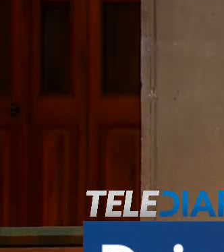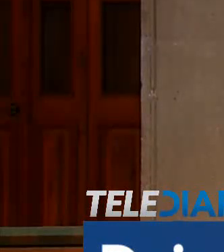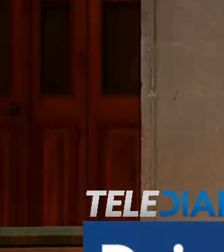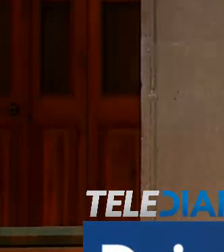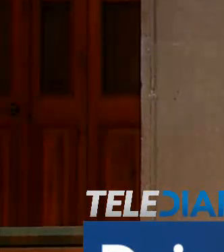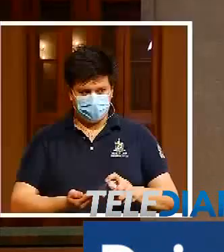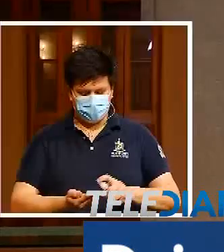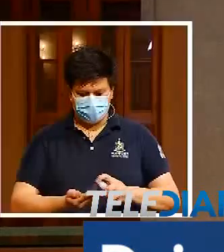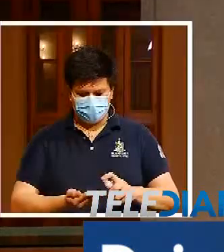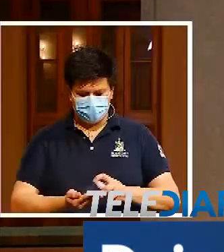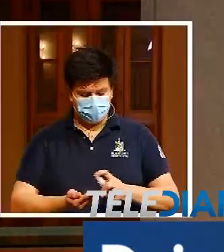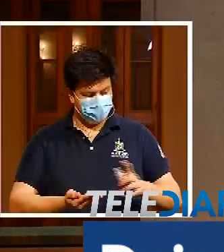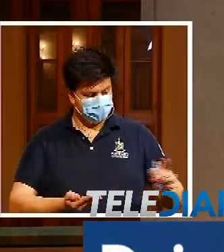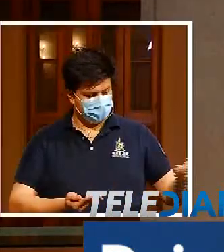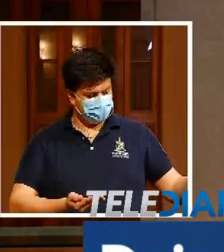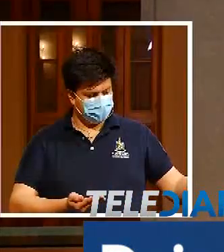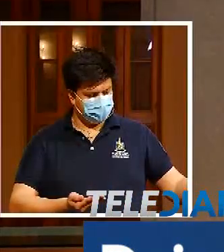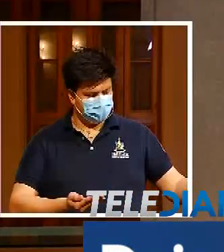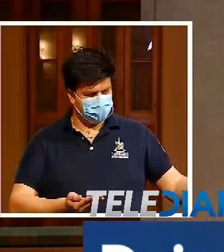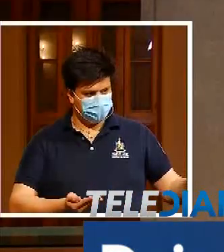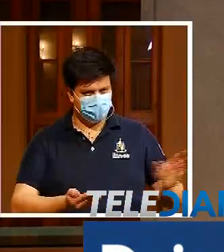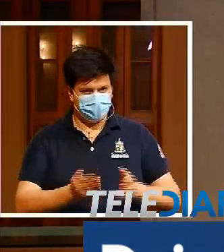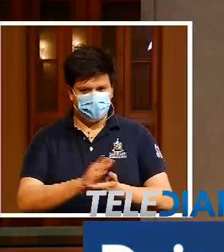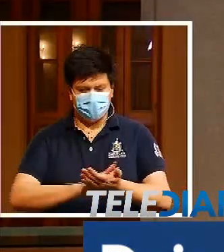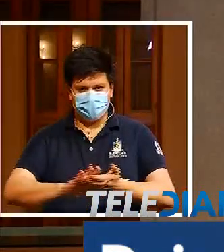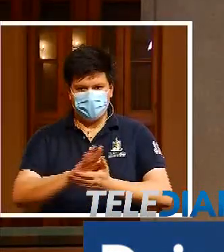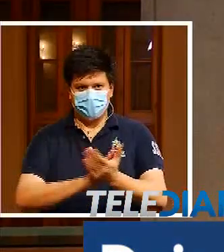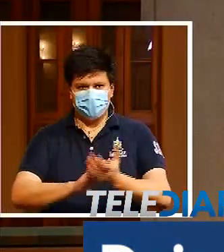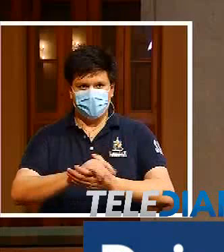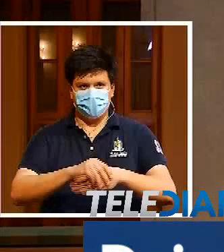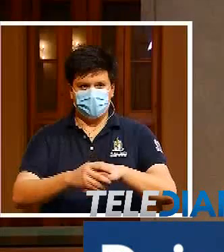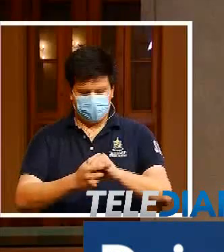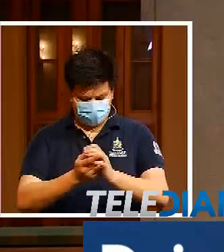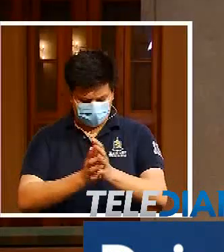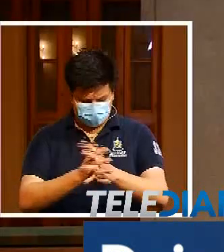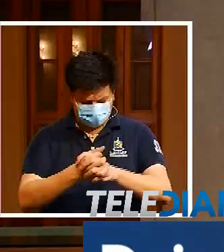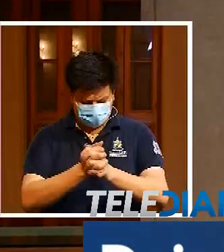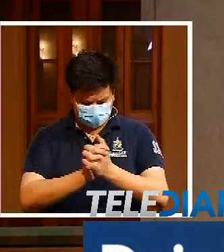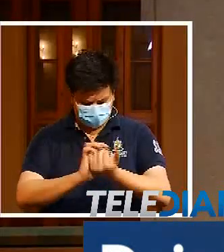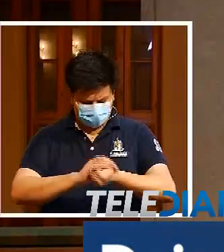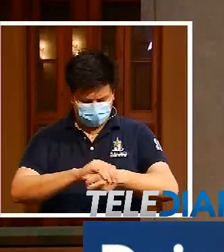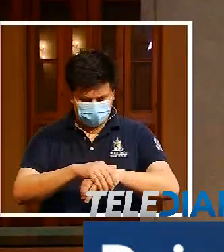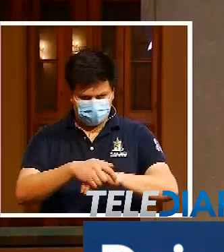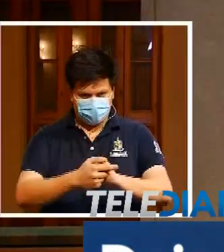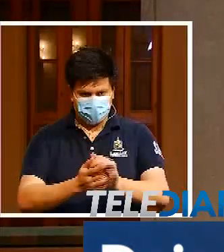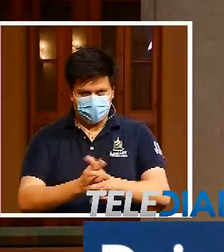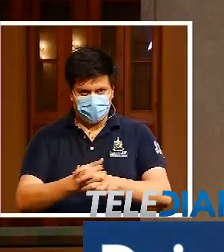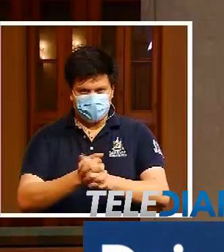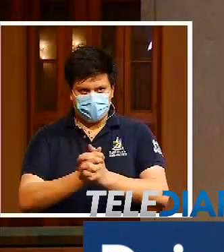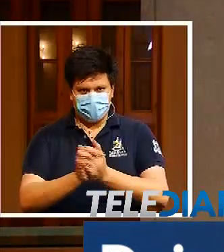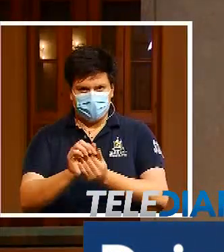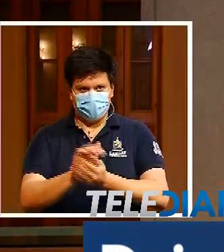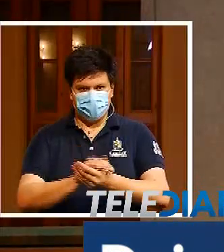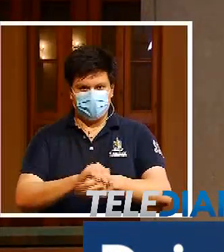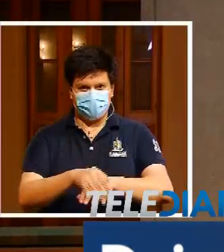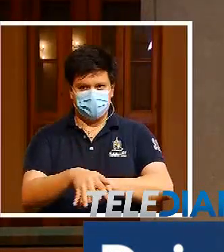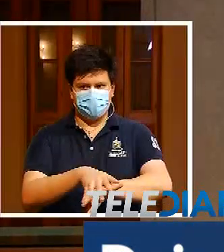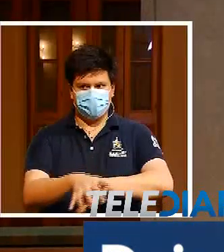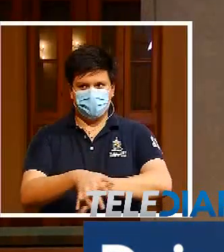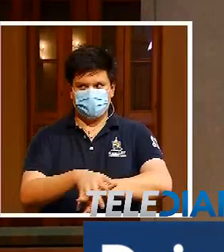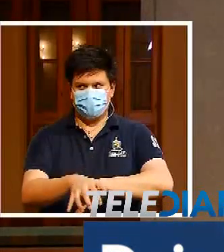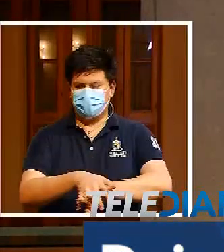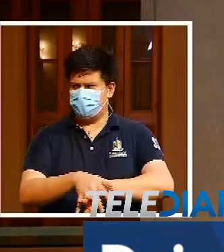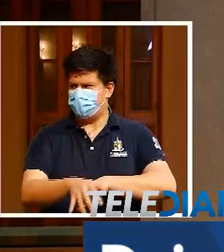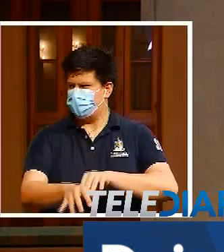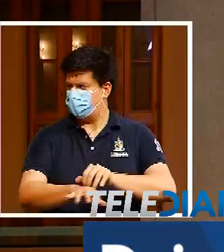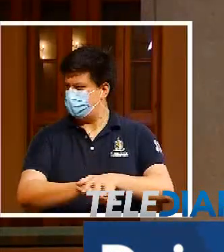habrá agenda llena para los municipios, no tan solo metropolitanos, sino también periféricos y de la zona rural. Específicamente,